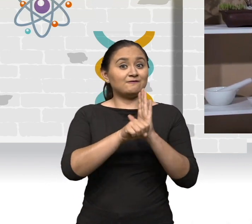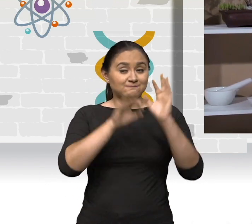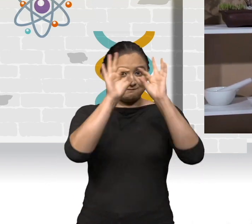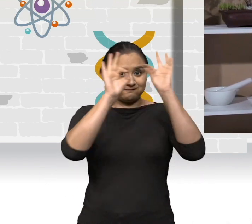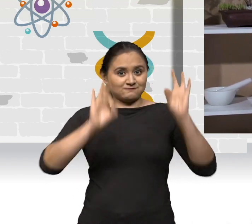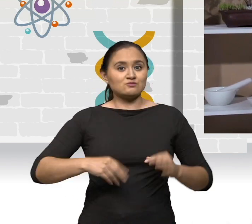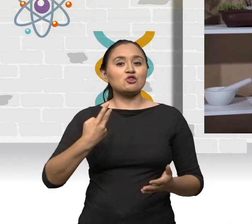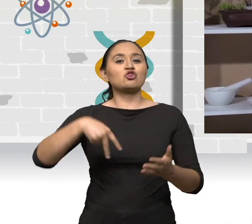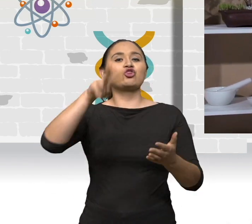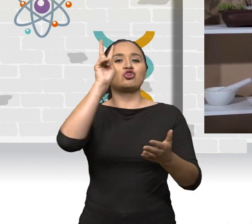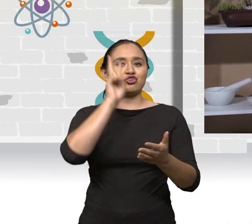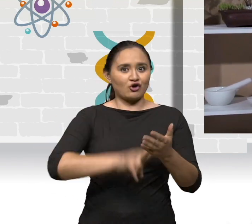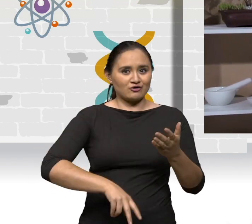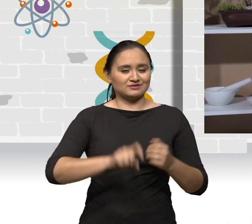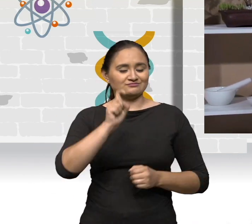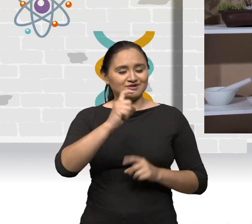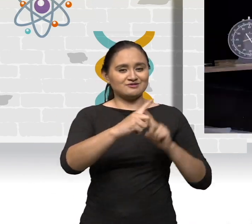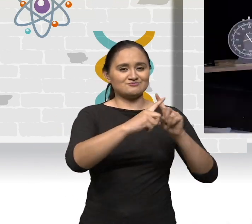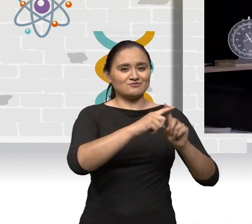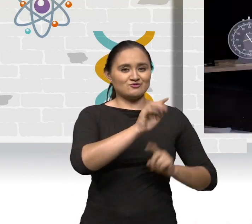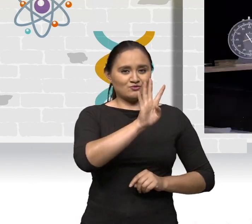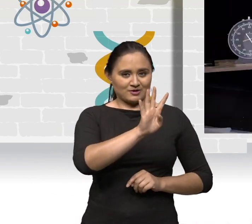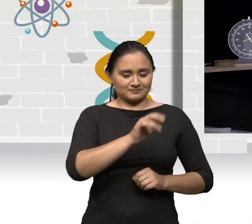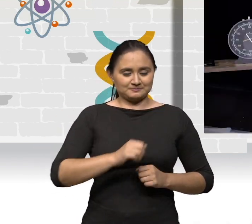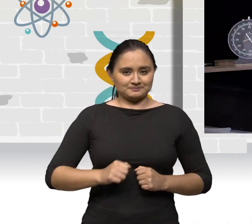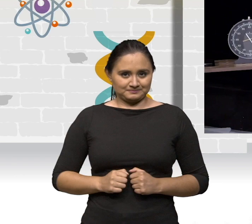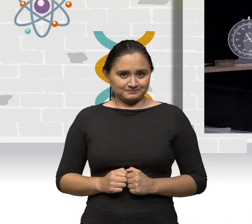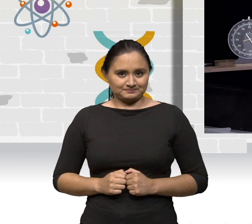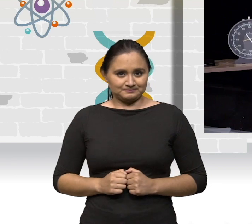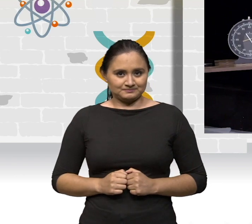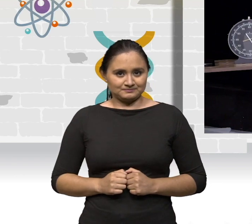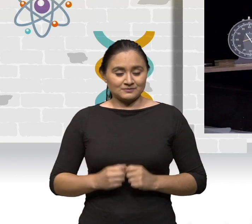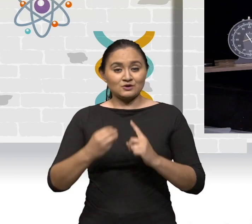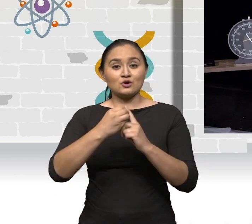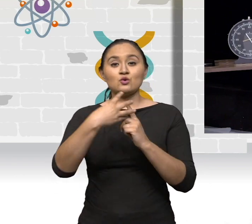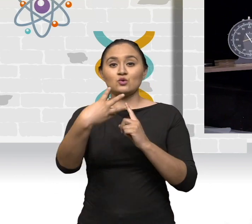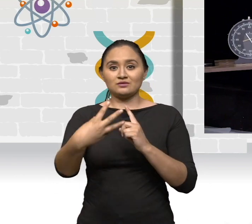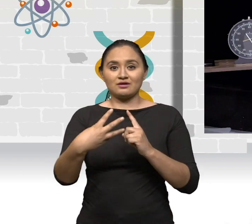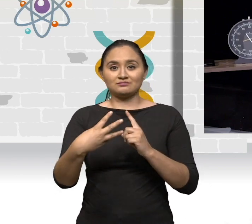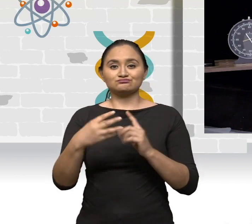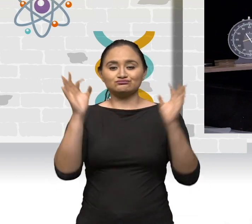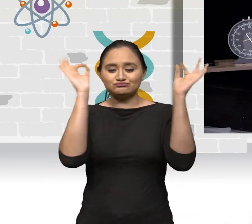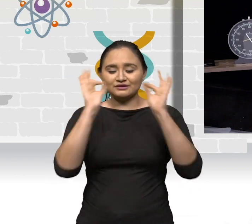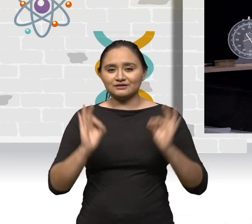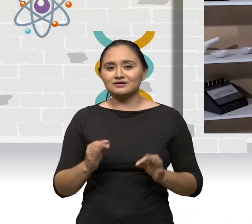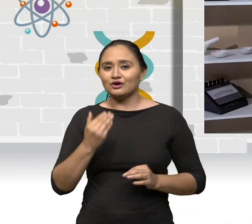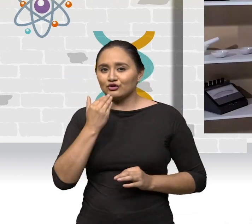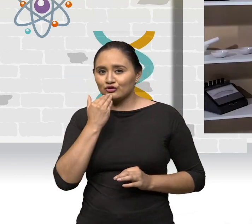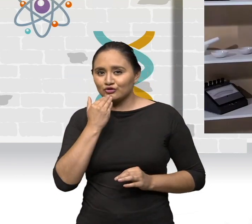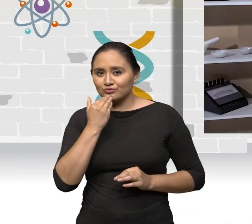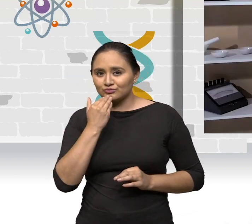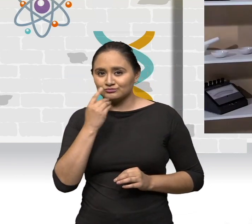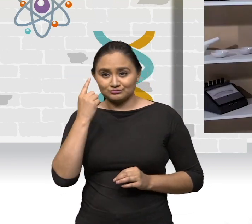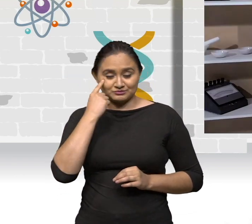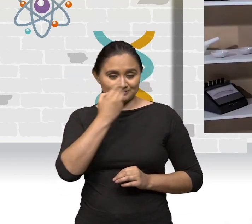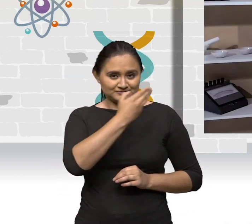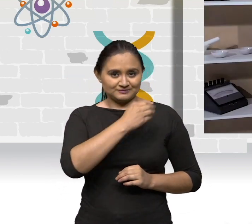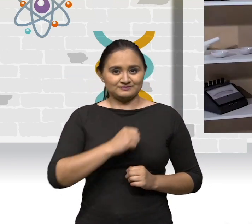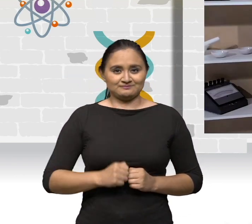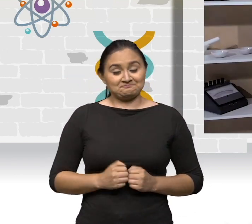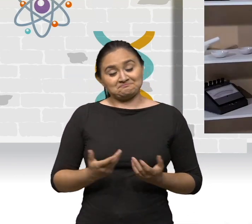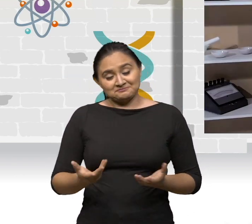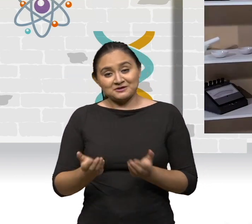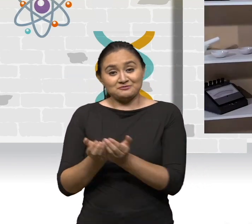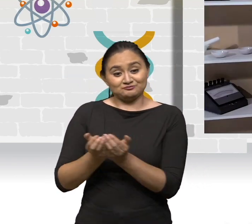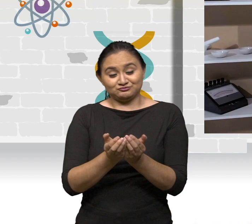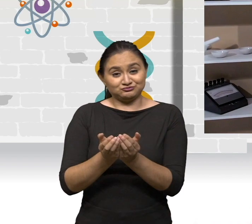duplica, su energía cinética se cuadruplica. La unidad de la energía cinética es el joule. Y que las